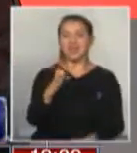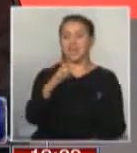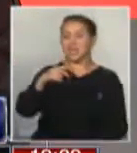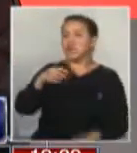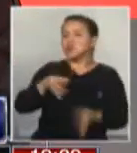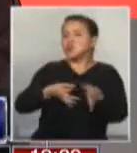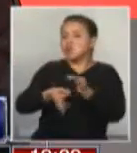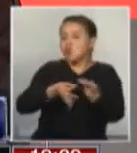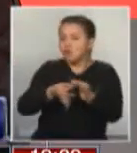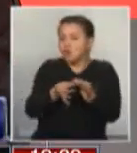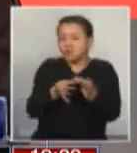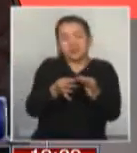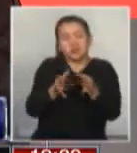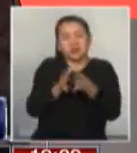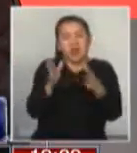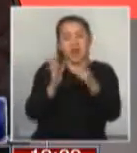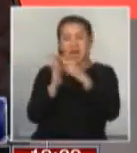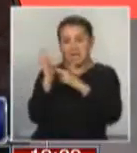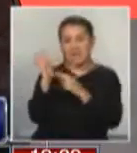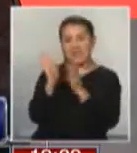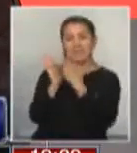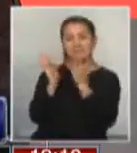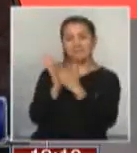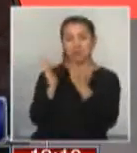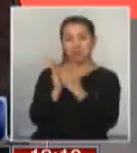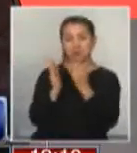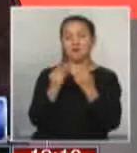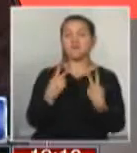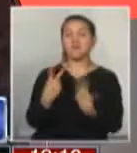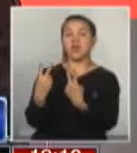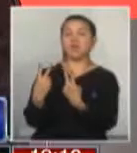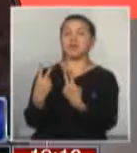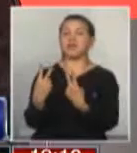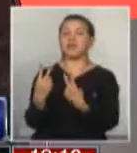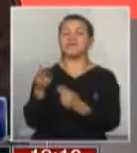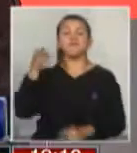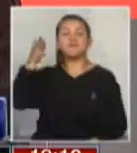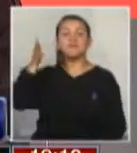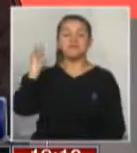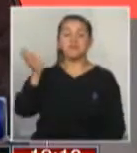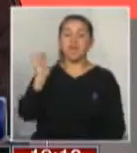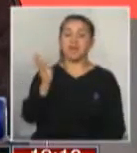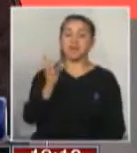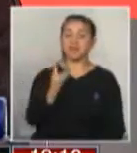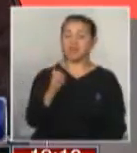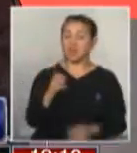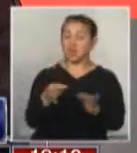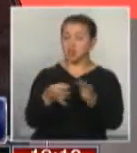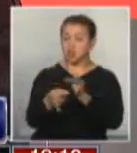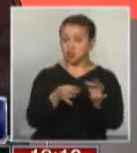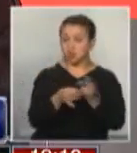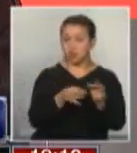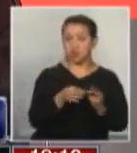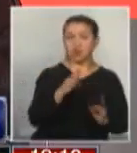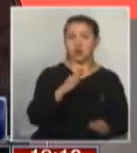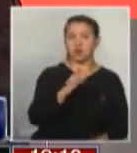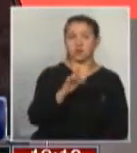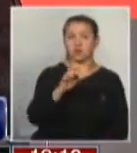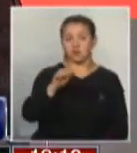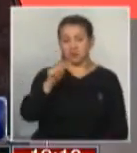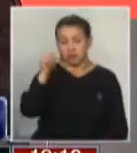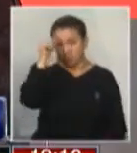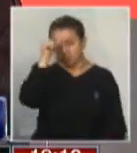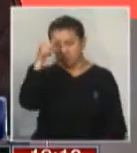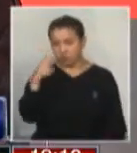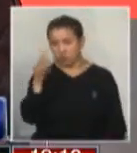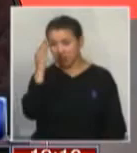qué es una gran gran novela de la calle de las tiendas oscuras bulevares periféricos domingo de